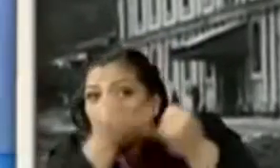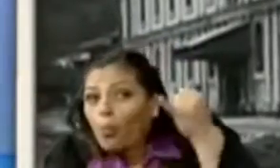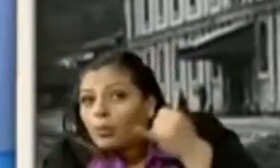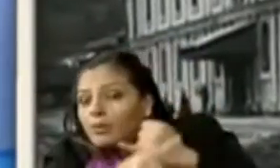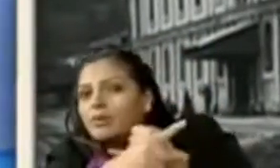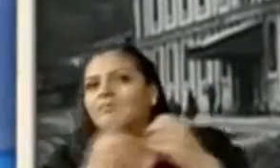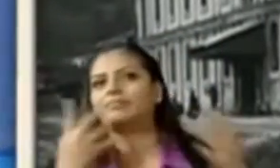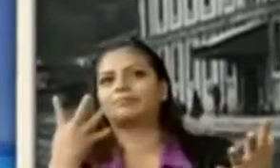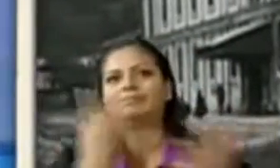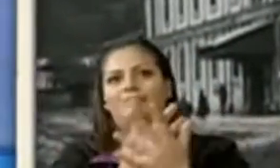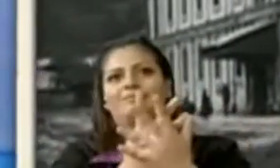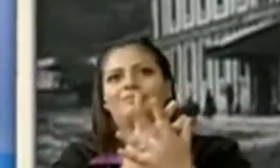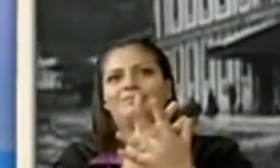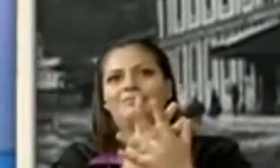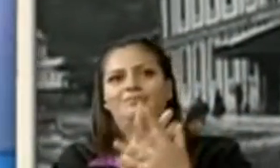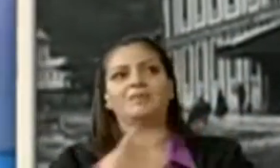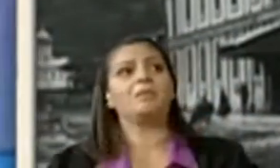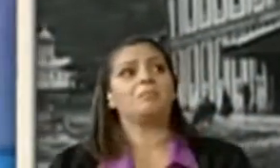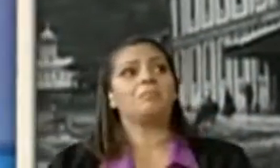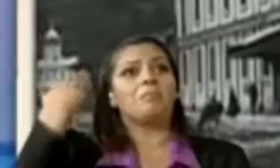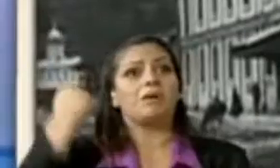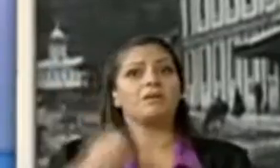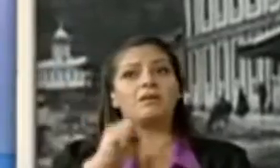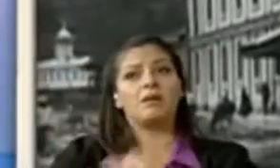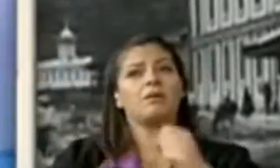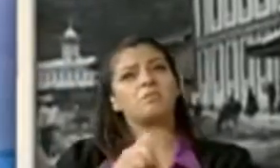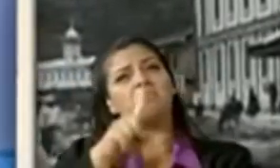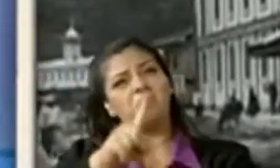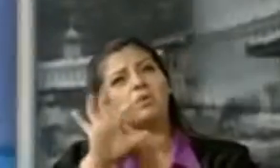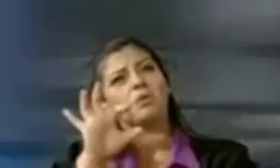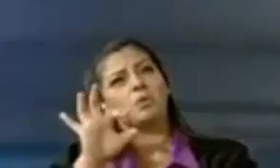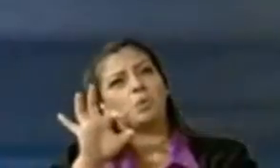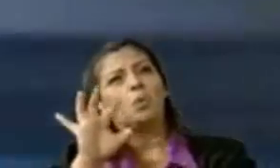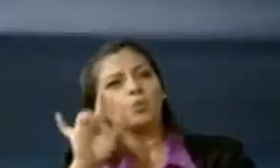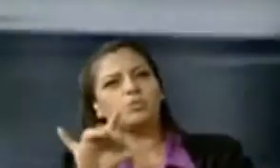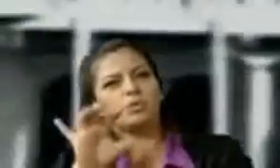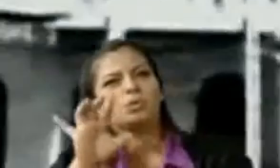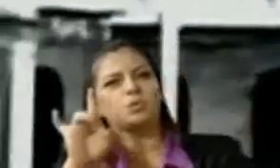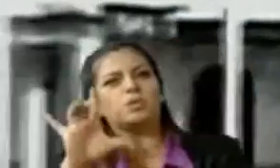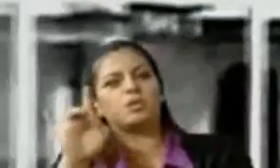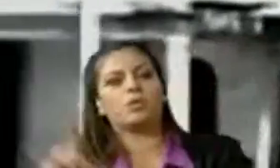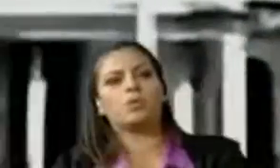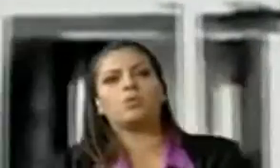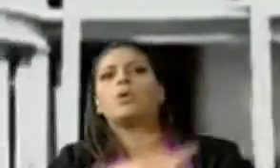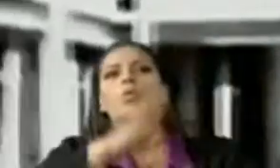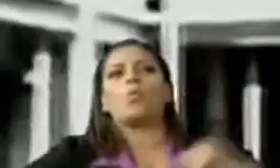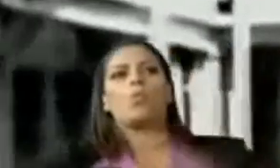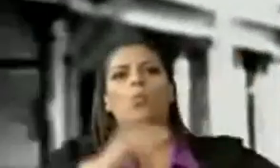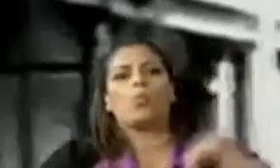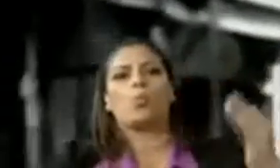a ella, la cárcel que se construyó en 1888, y junto a ella estuvo el paredón.